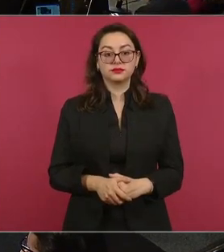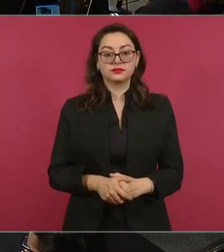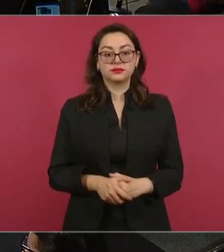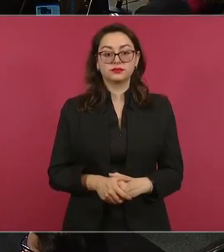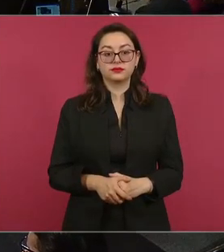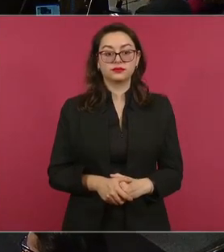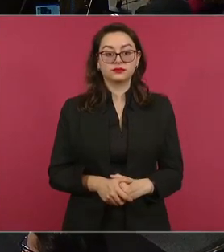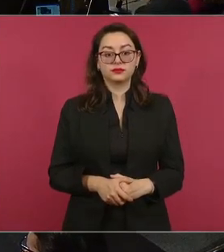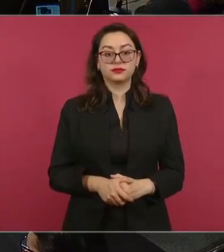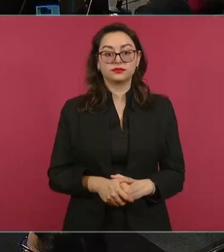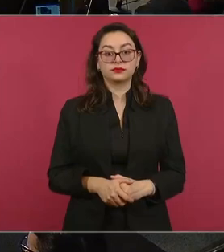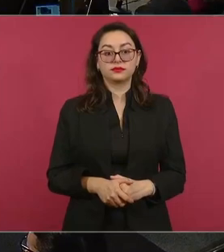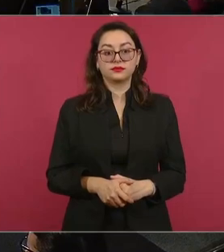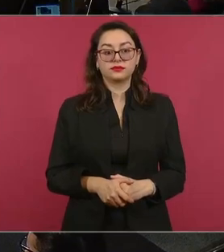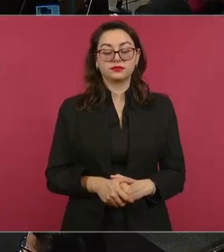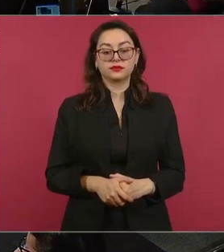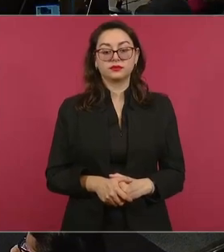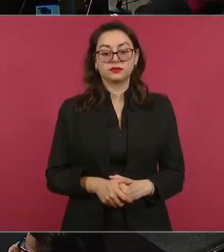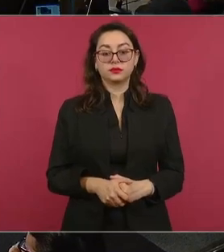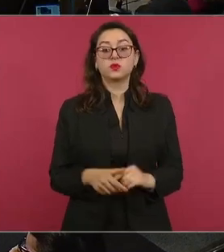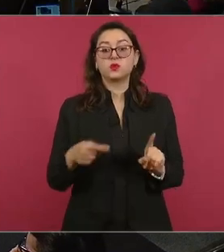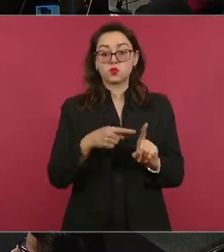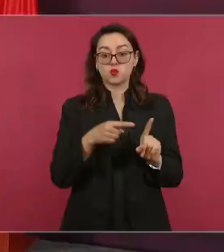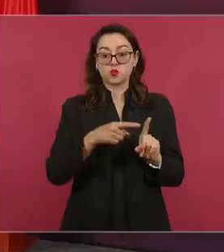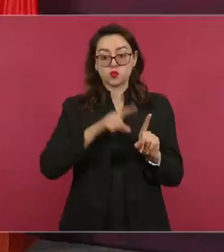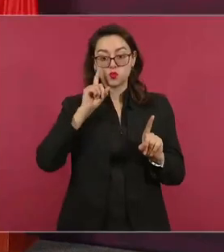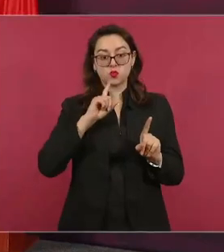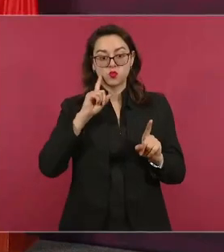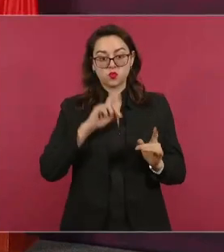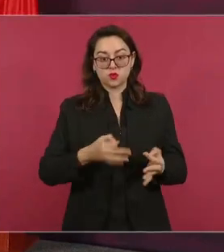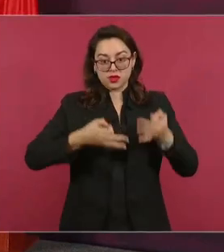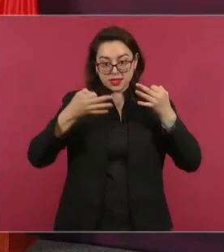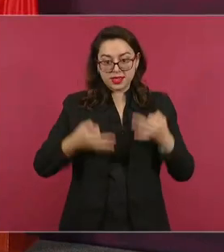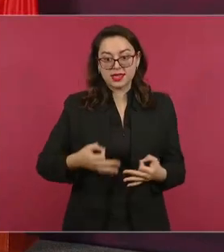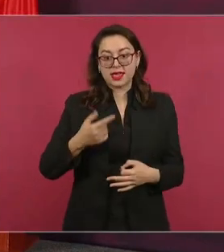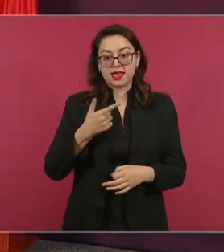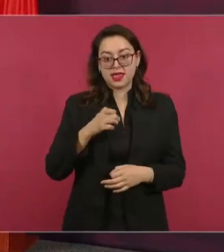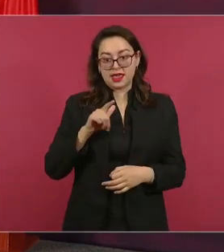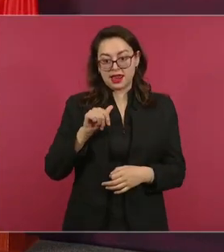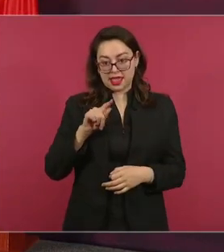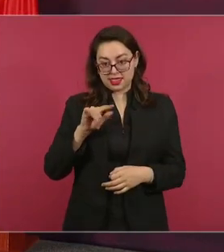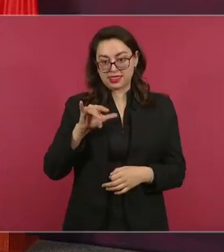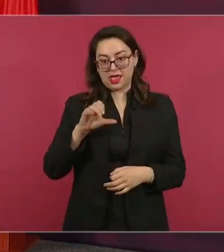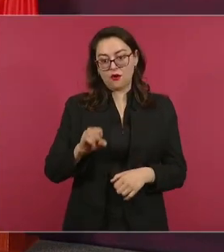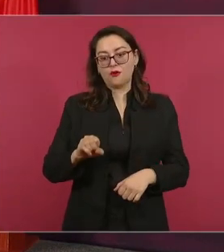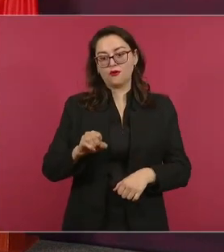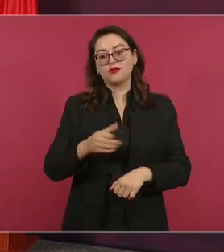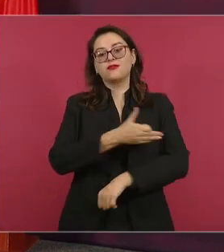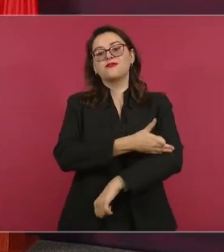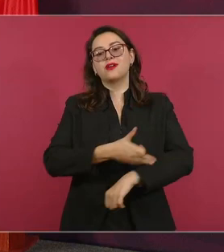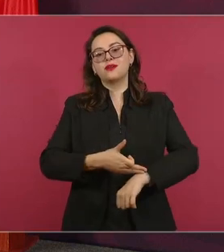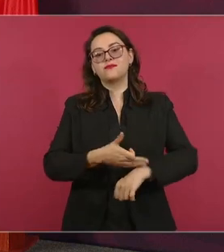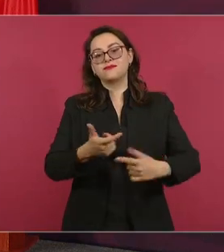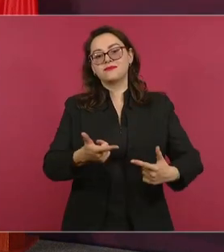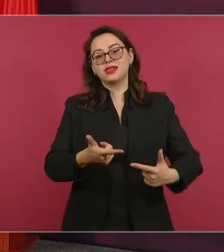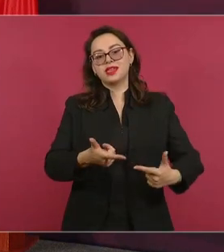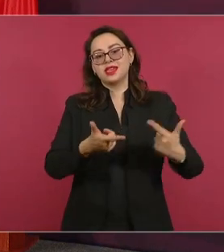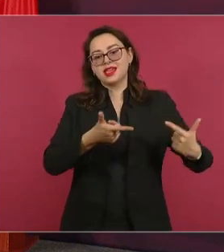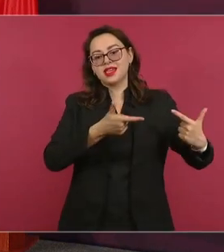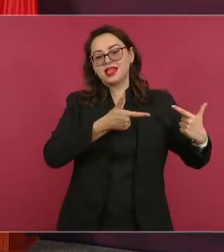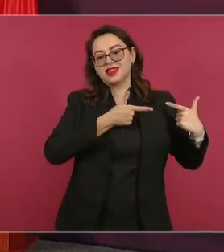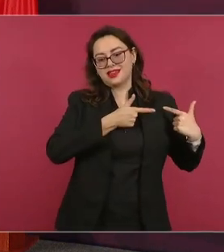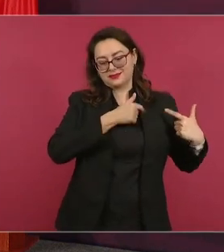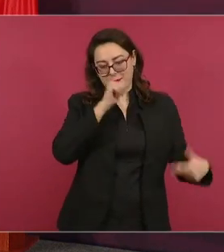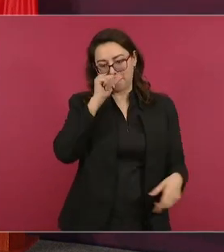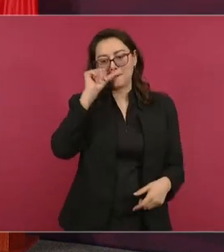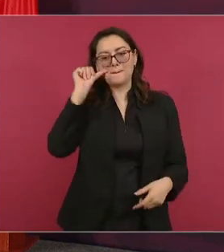Ella es de Guelatao y también familia de el